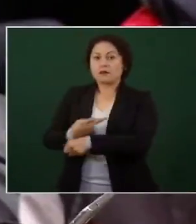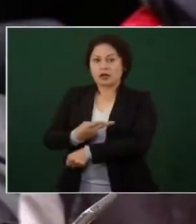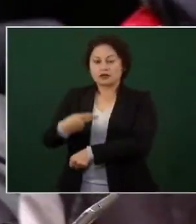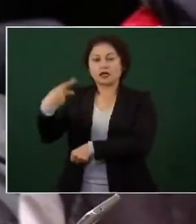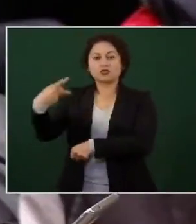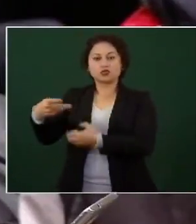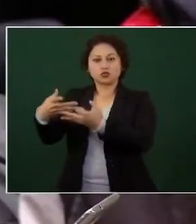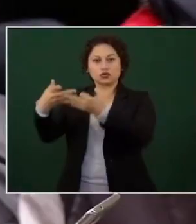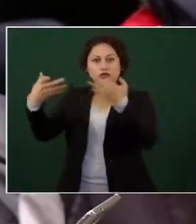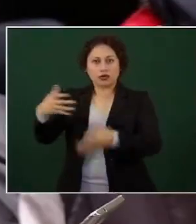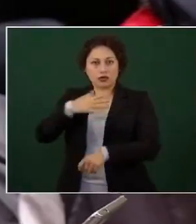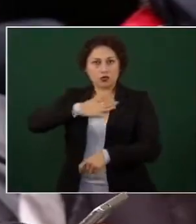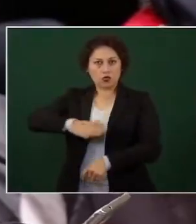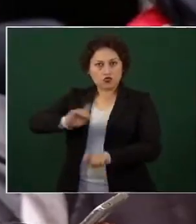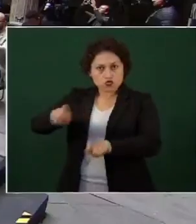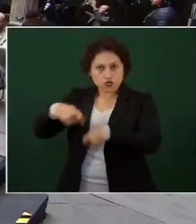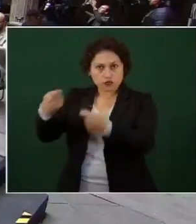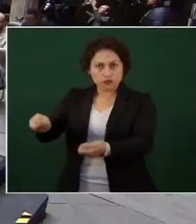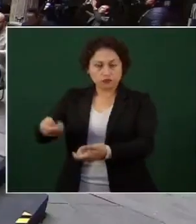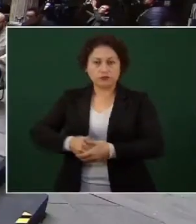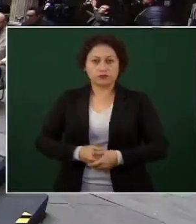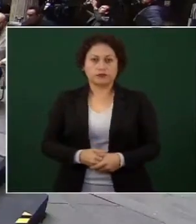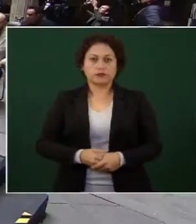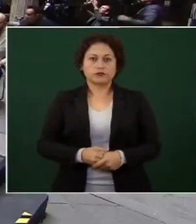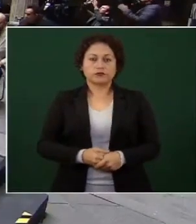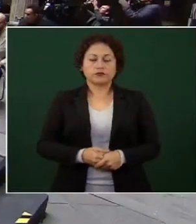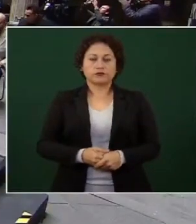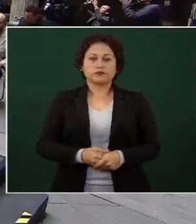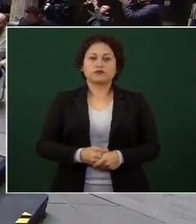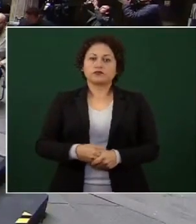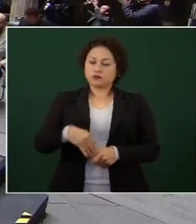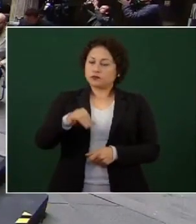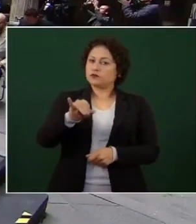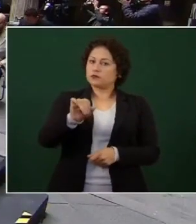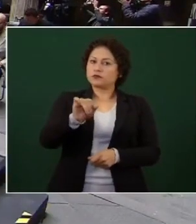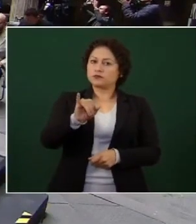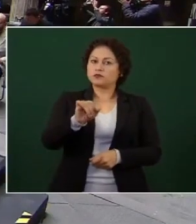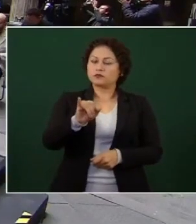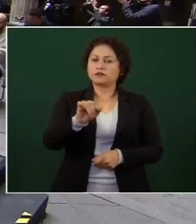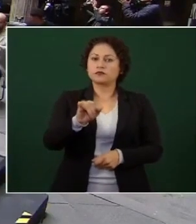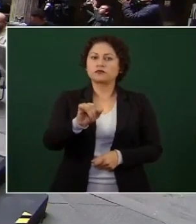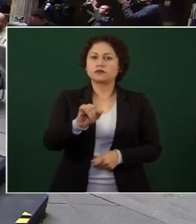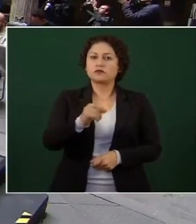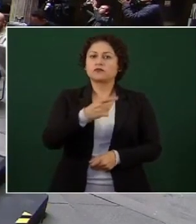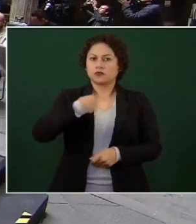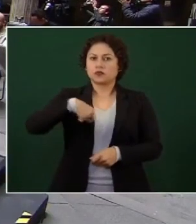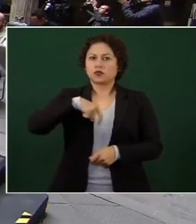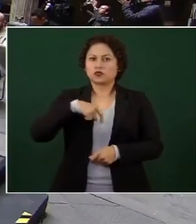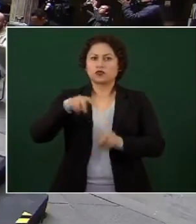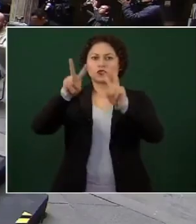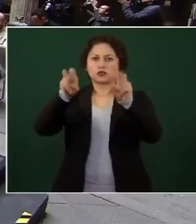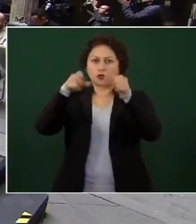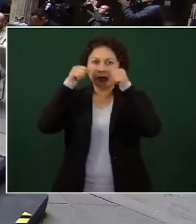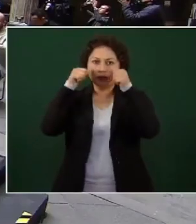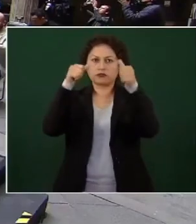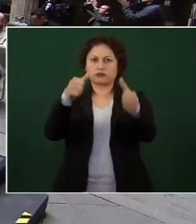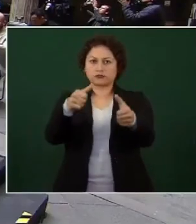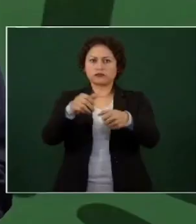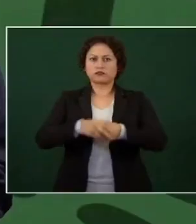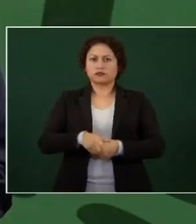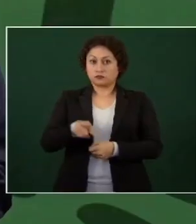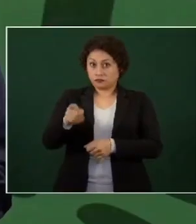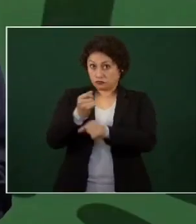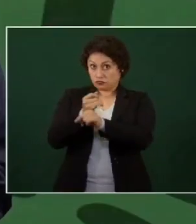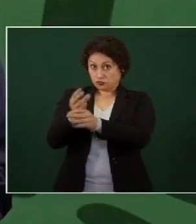tierras y se haga justicia. Sí, vamos a atenderlo. Si nos da los